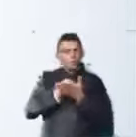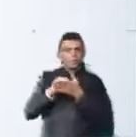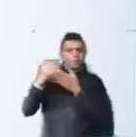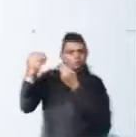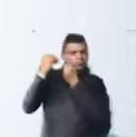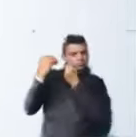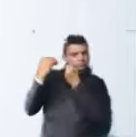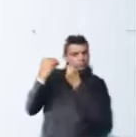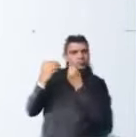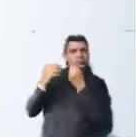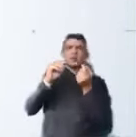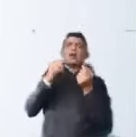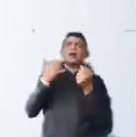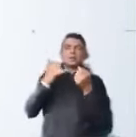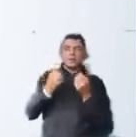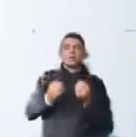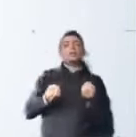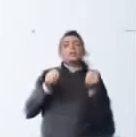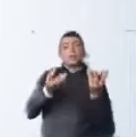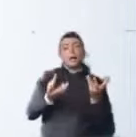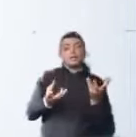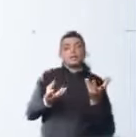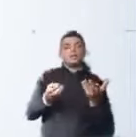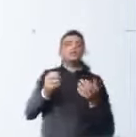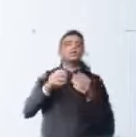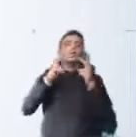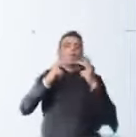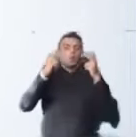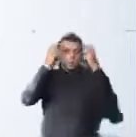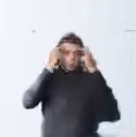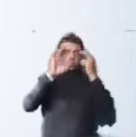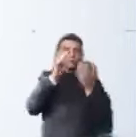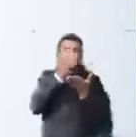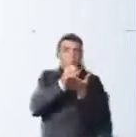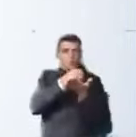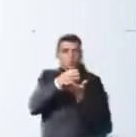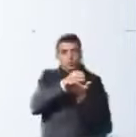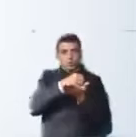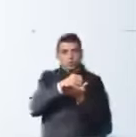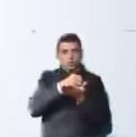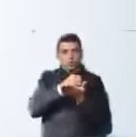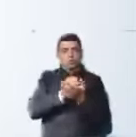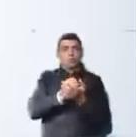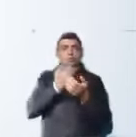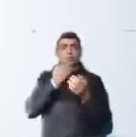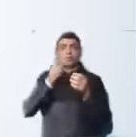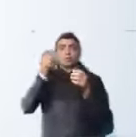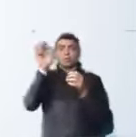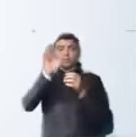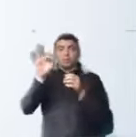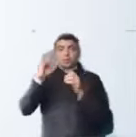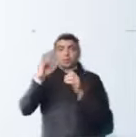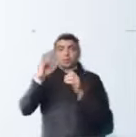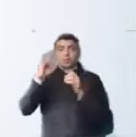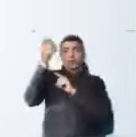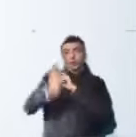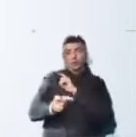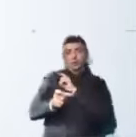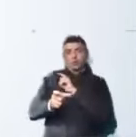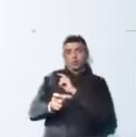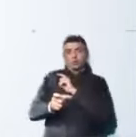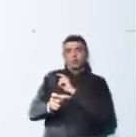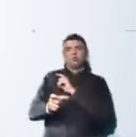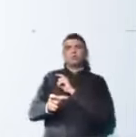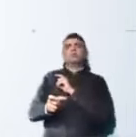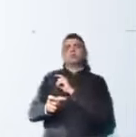gente que tiene algo de conocimiento de biología. Y es que cuando un virus infecta a una persona, se conoce como hospedador, él lo que hace es invadir